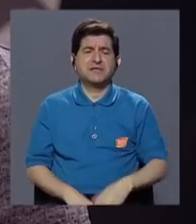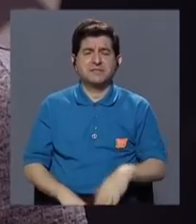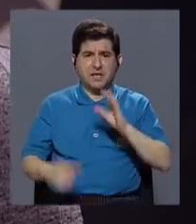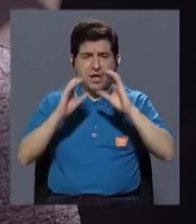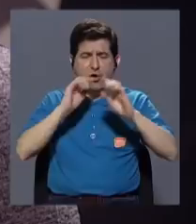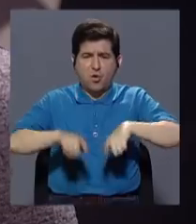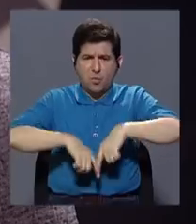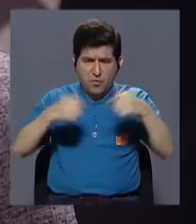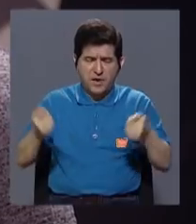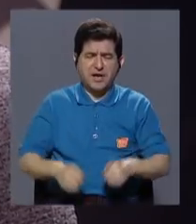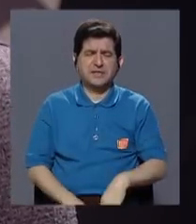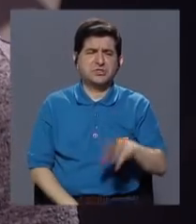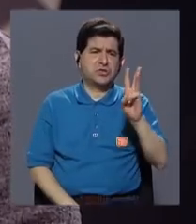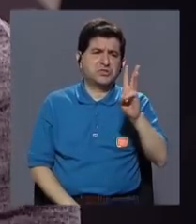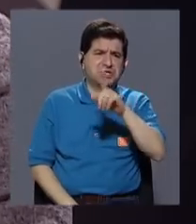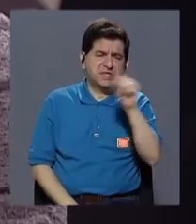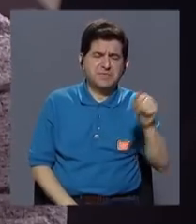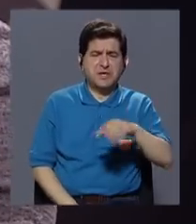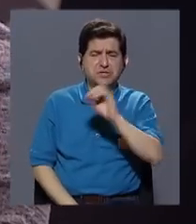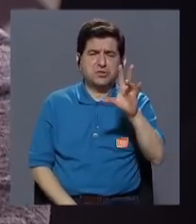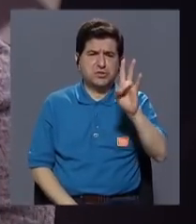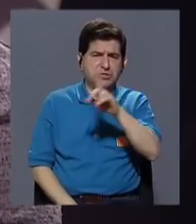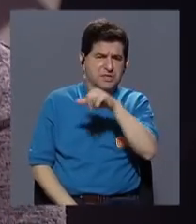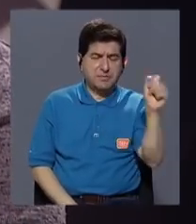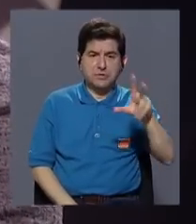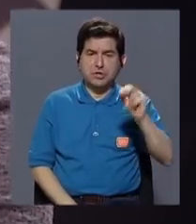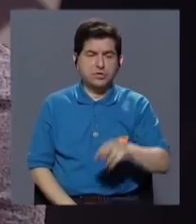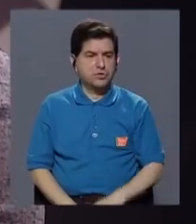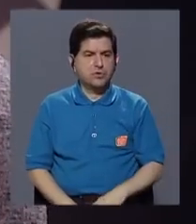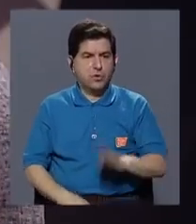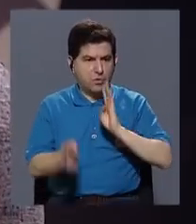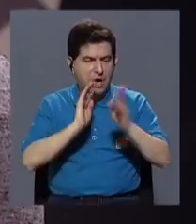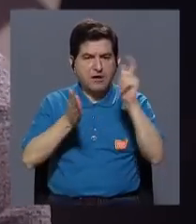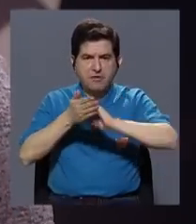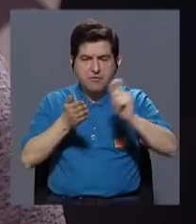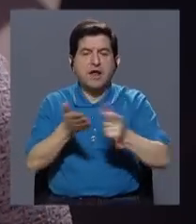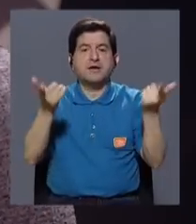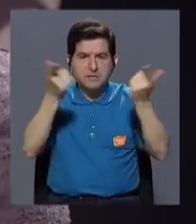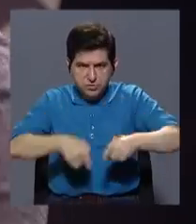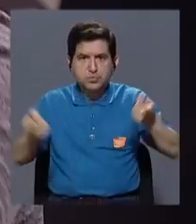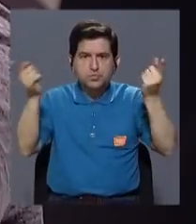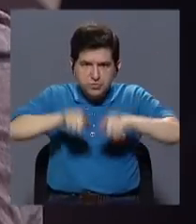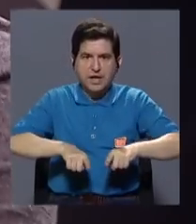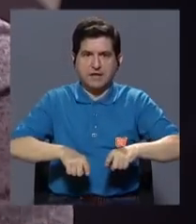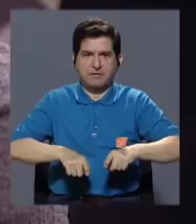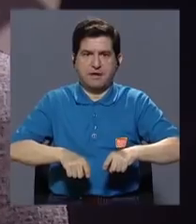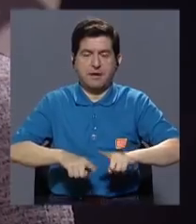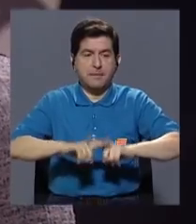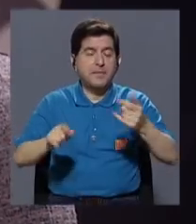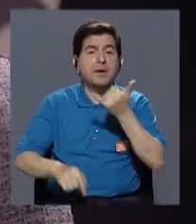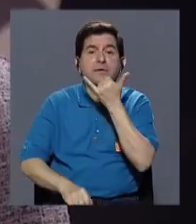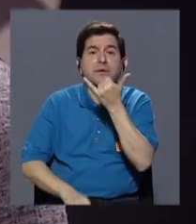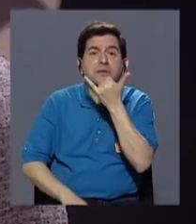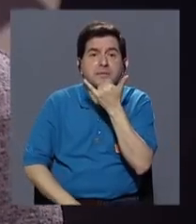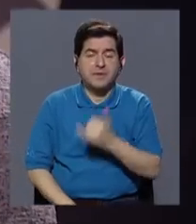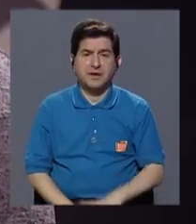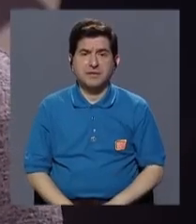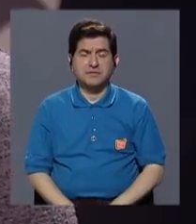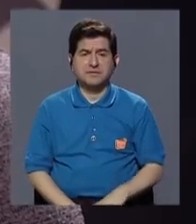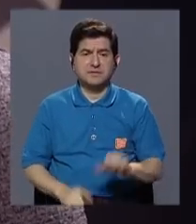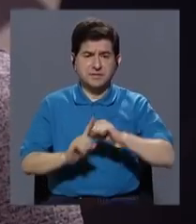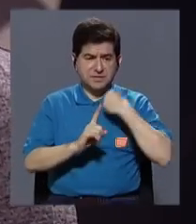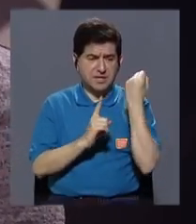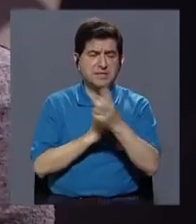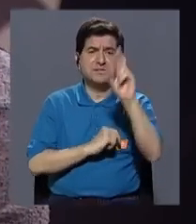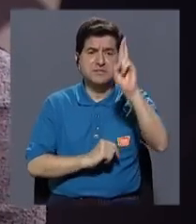esto sucede o sea alguien tiene que ir a las escuelas a hablarle a los niños de que esto está pasando pero claro qué es lo que pasa cuando eso qué es lo que